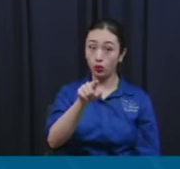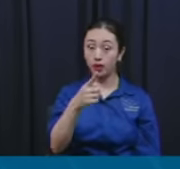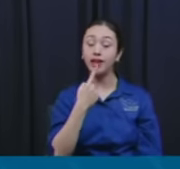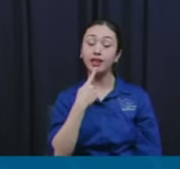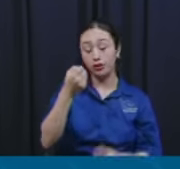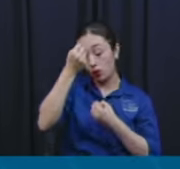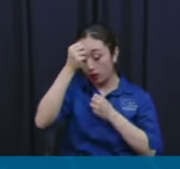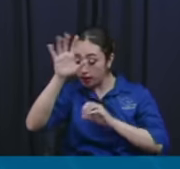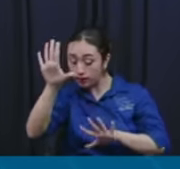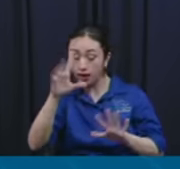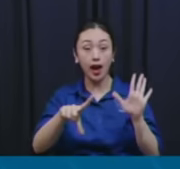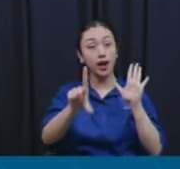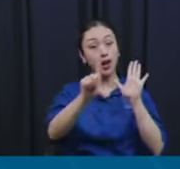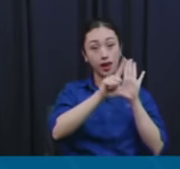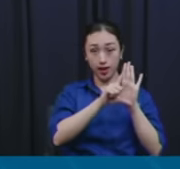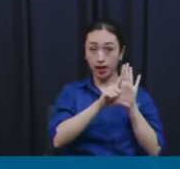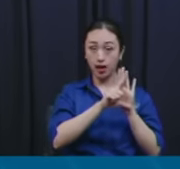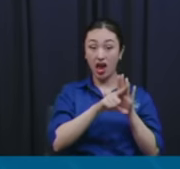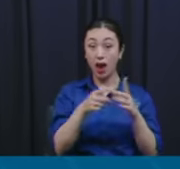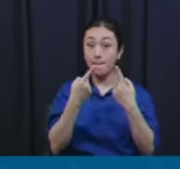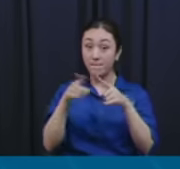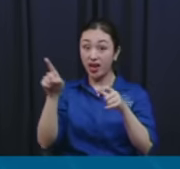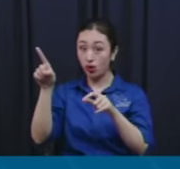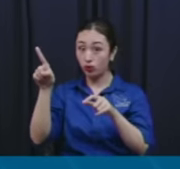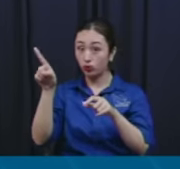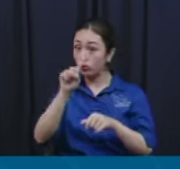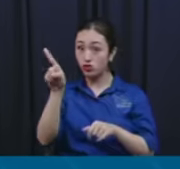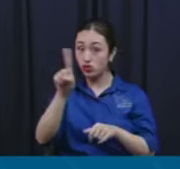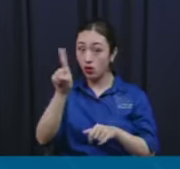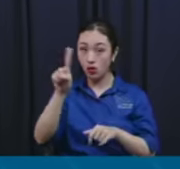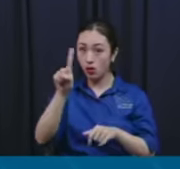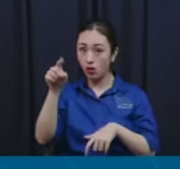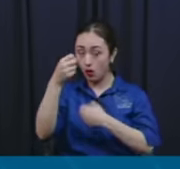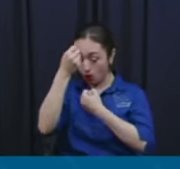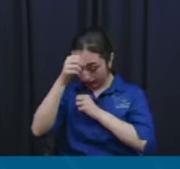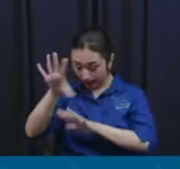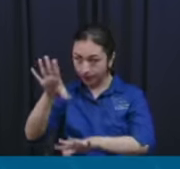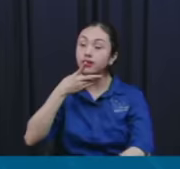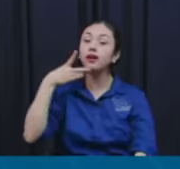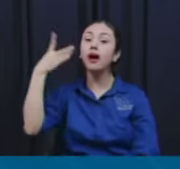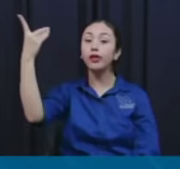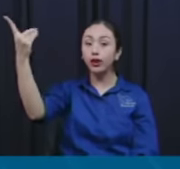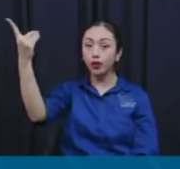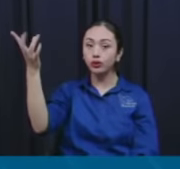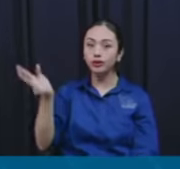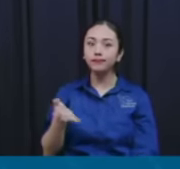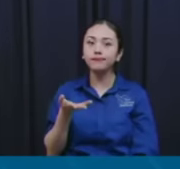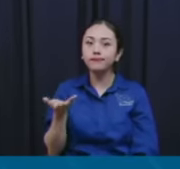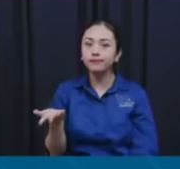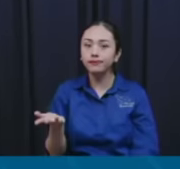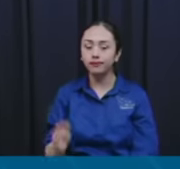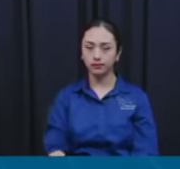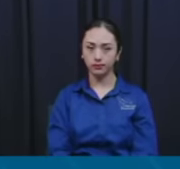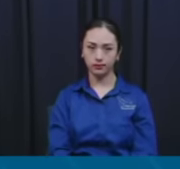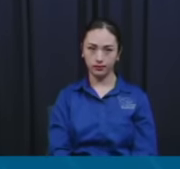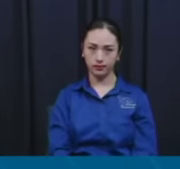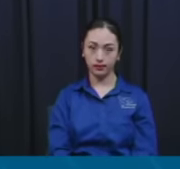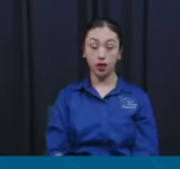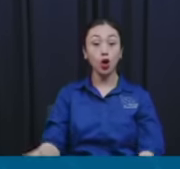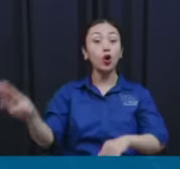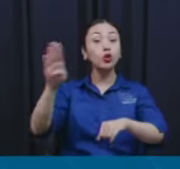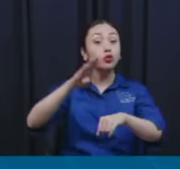a Dios Entonces lo que está diciendo acá es sobre toda